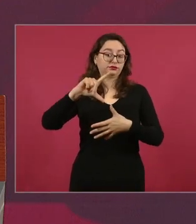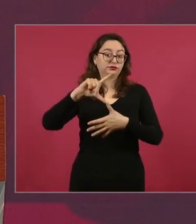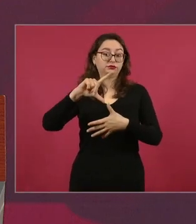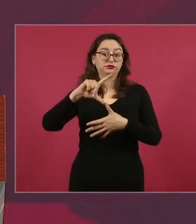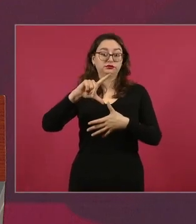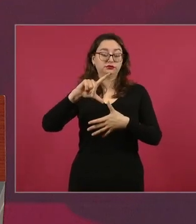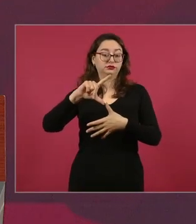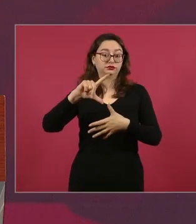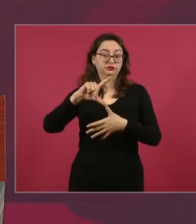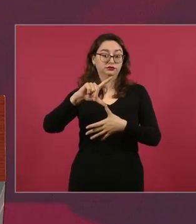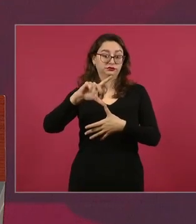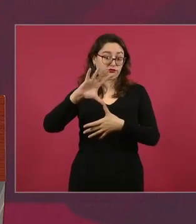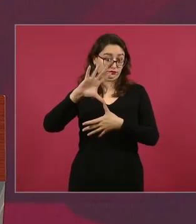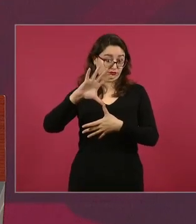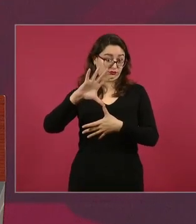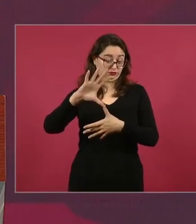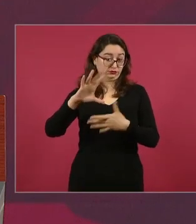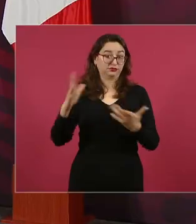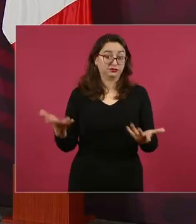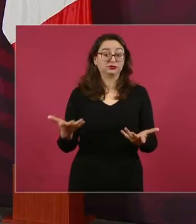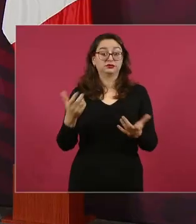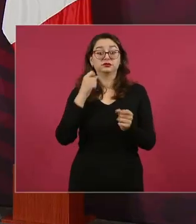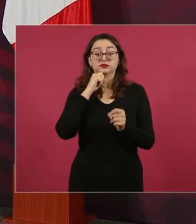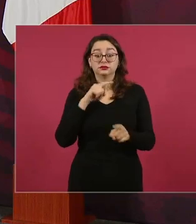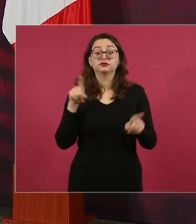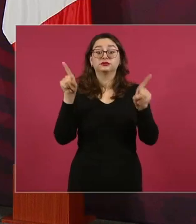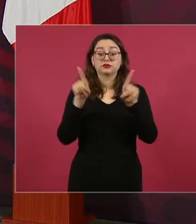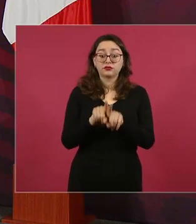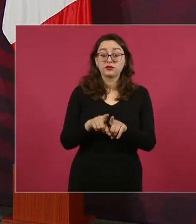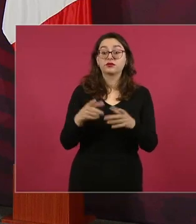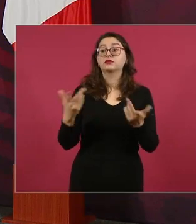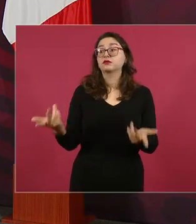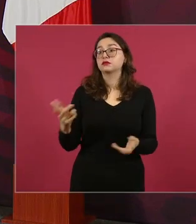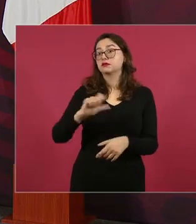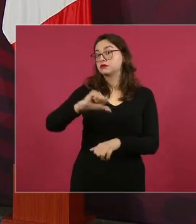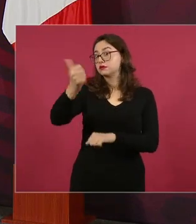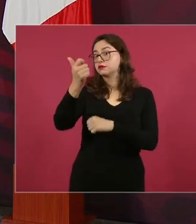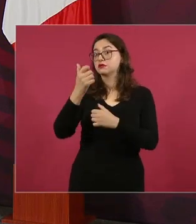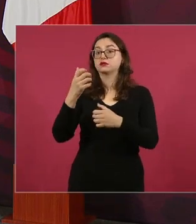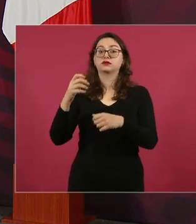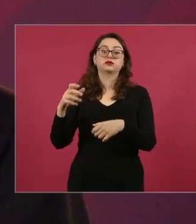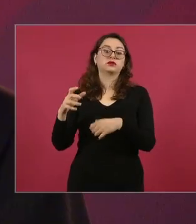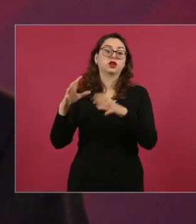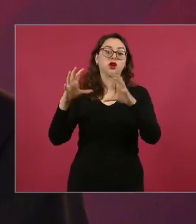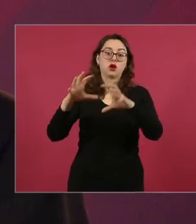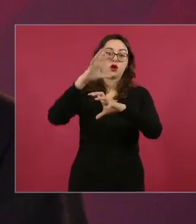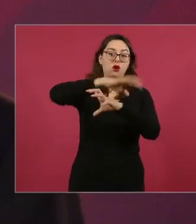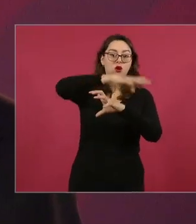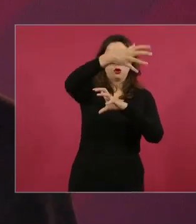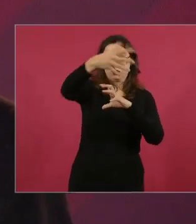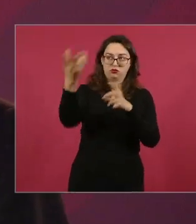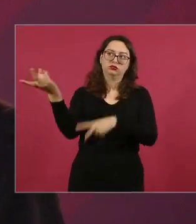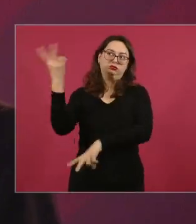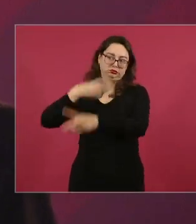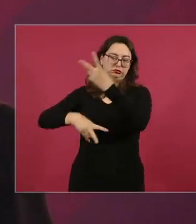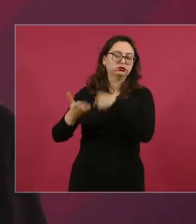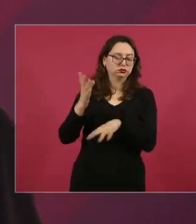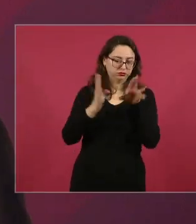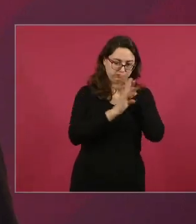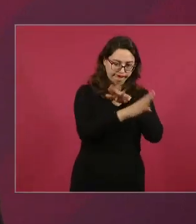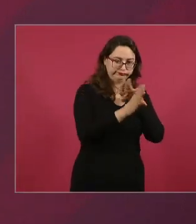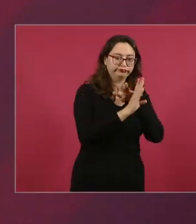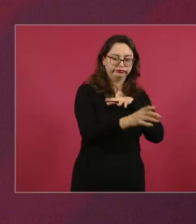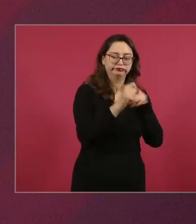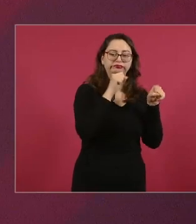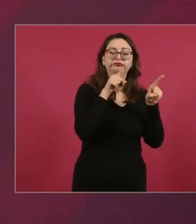porque sí hay también migrantes de otros continentes, pero fundamentalmente